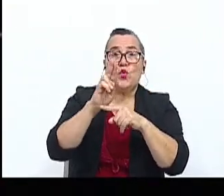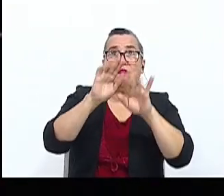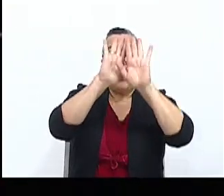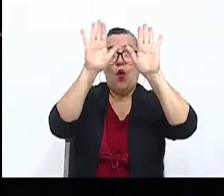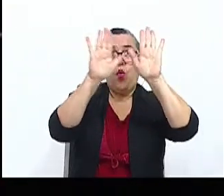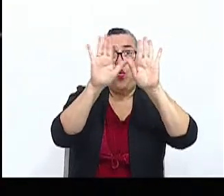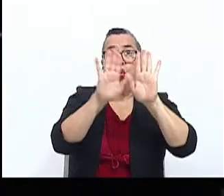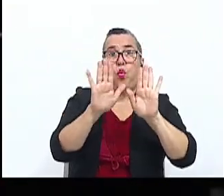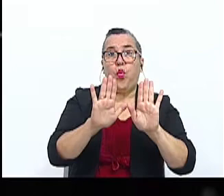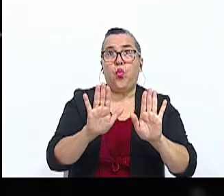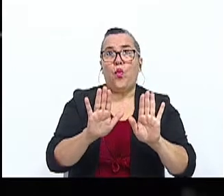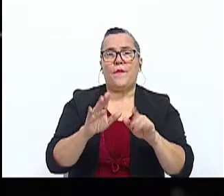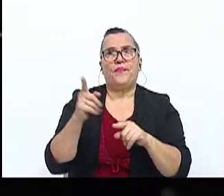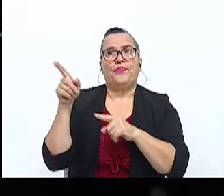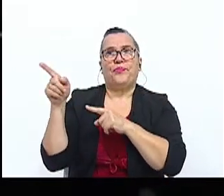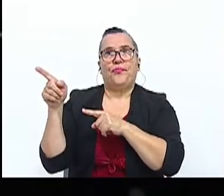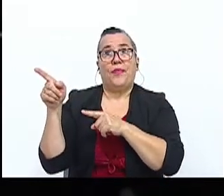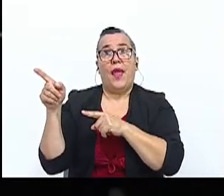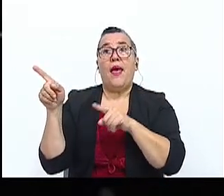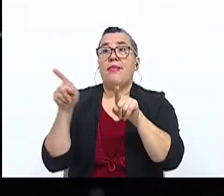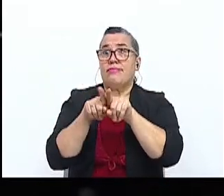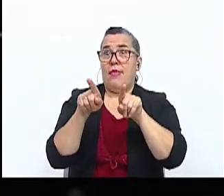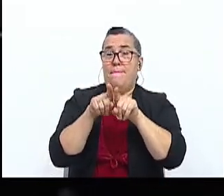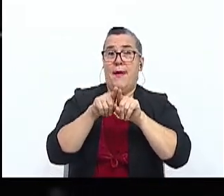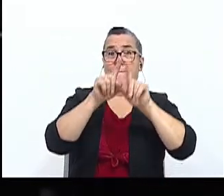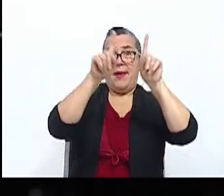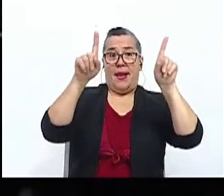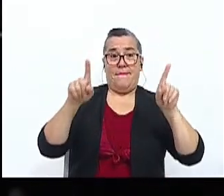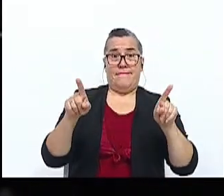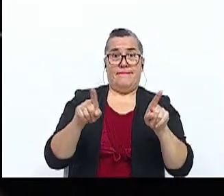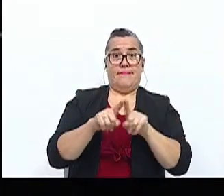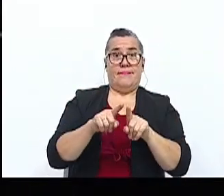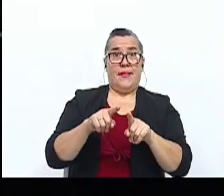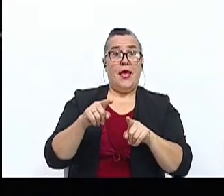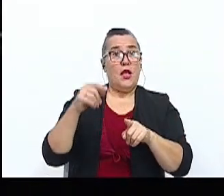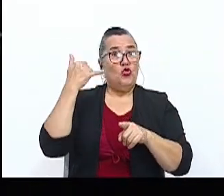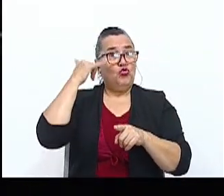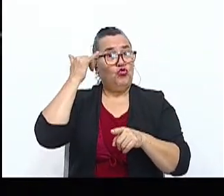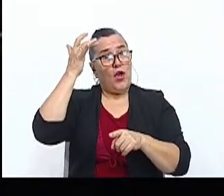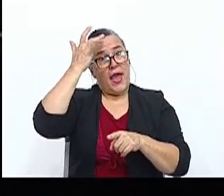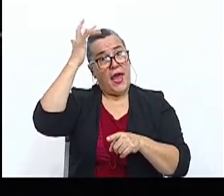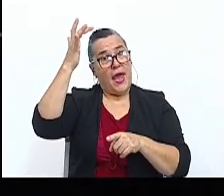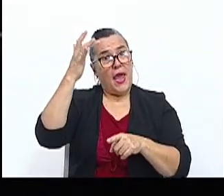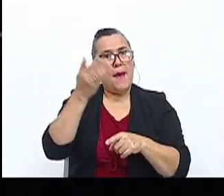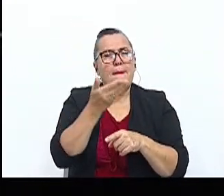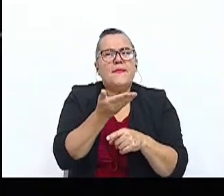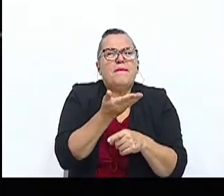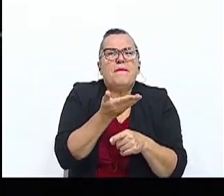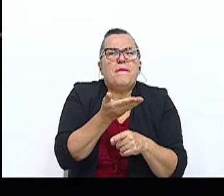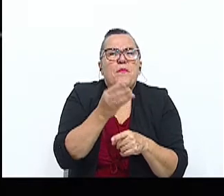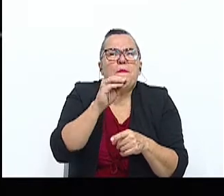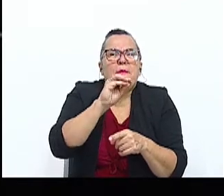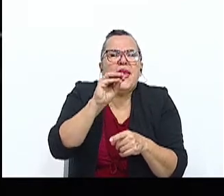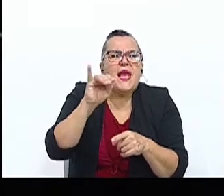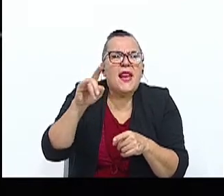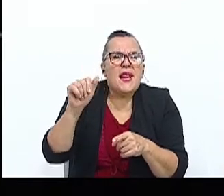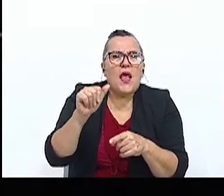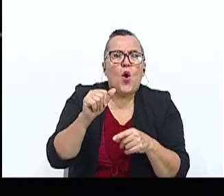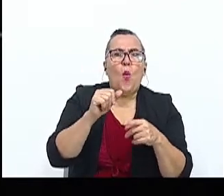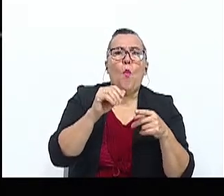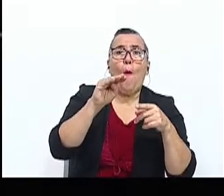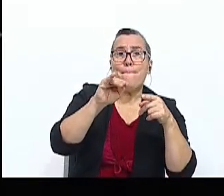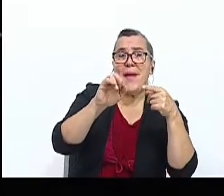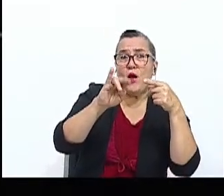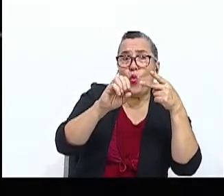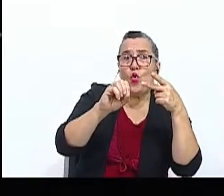Además, para la fabricación de las pantallas de los teléfonos inteligentes, se utilizan minerales como mercurio, yodo